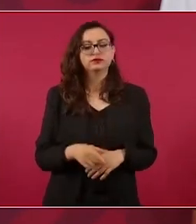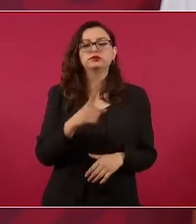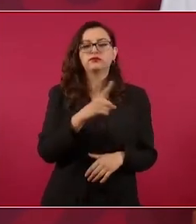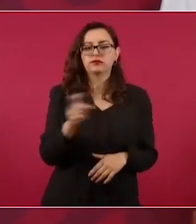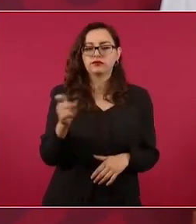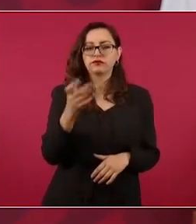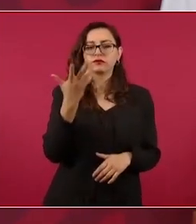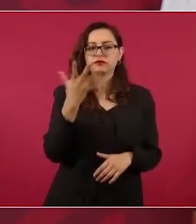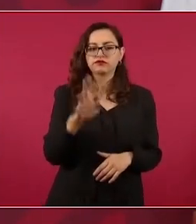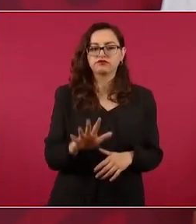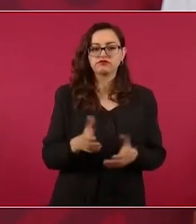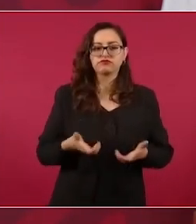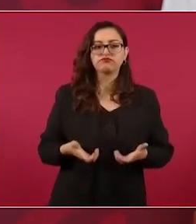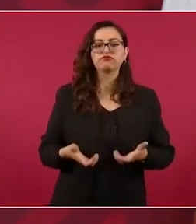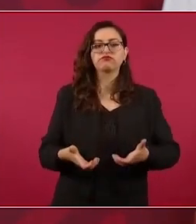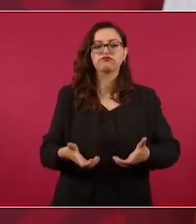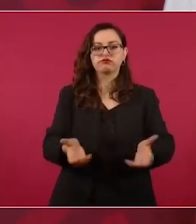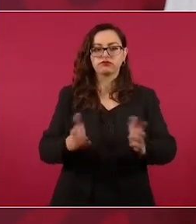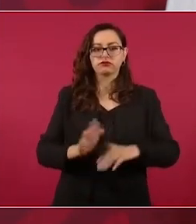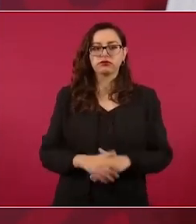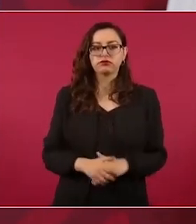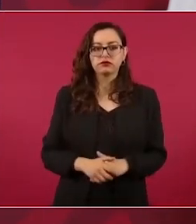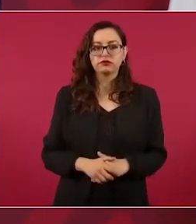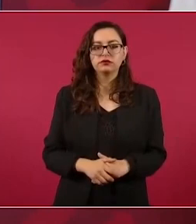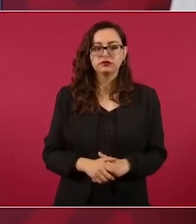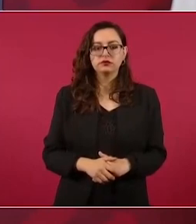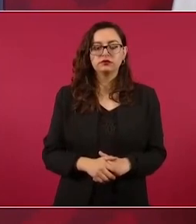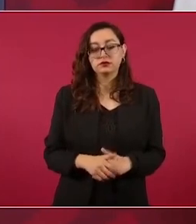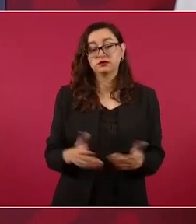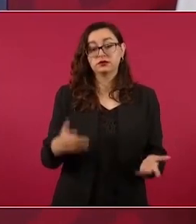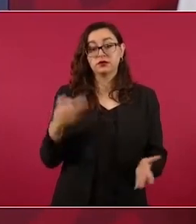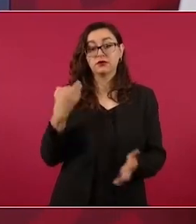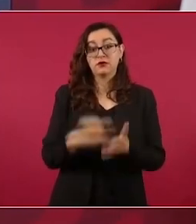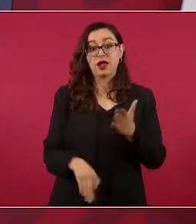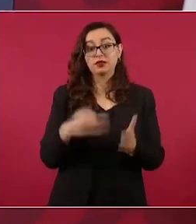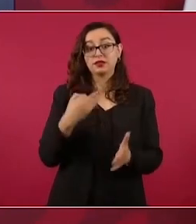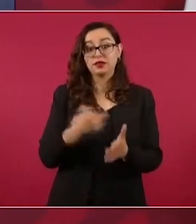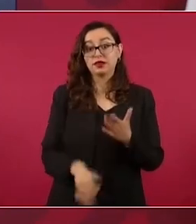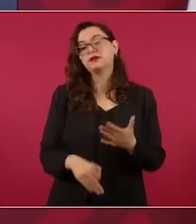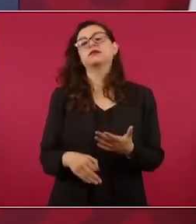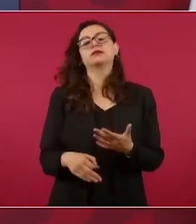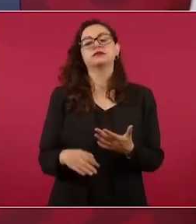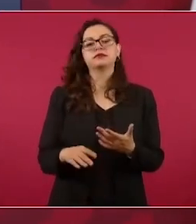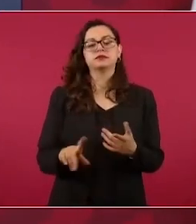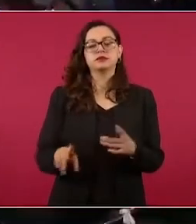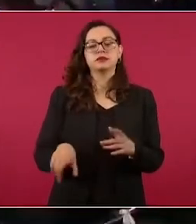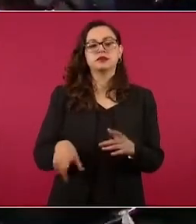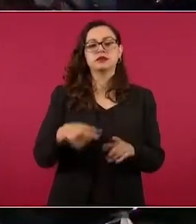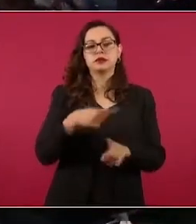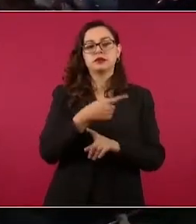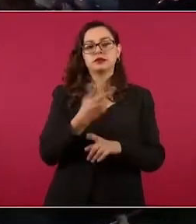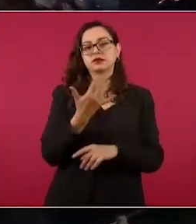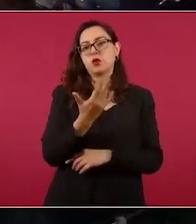110. A la mitad de la meta que tenemos, pero